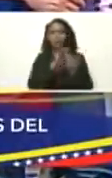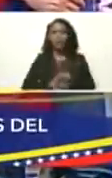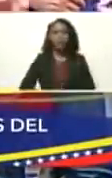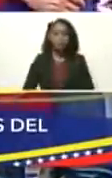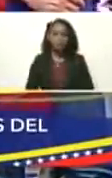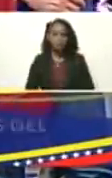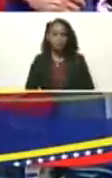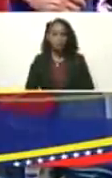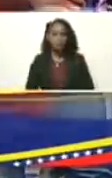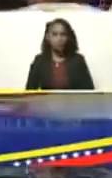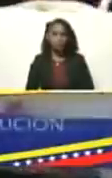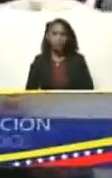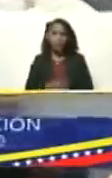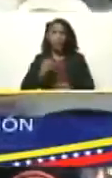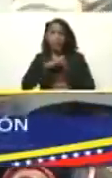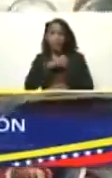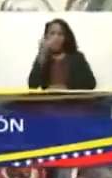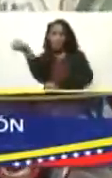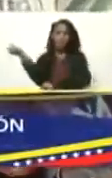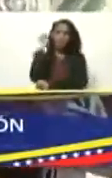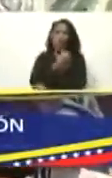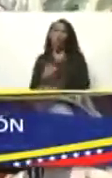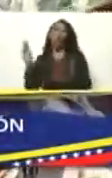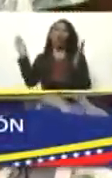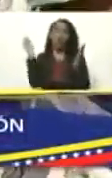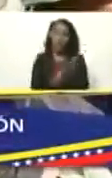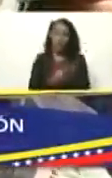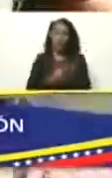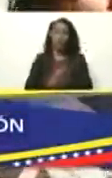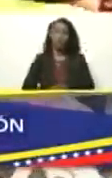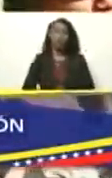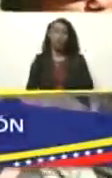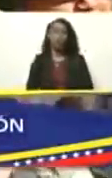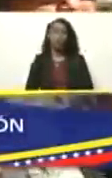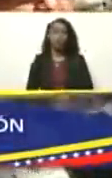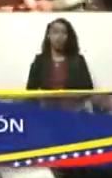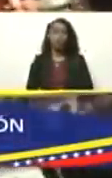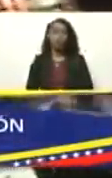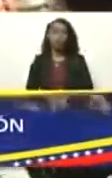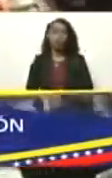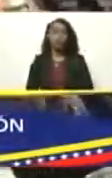y los derrotamos otra vez.